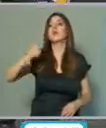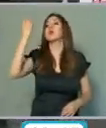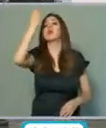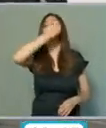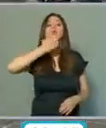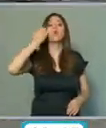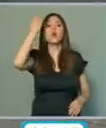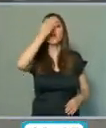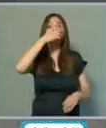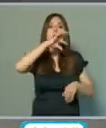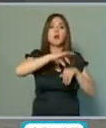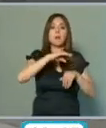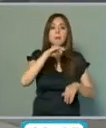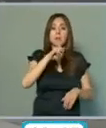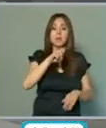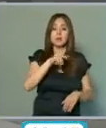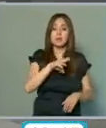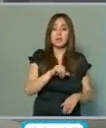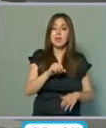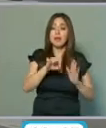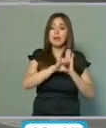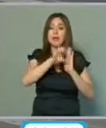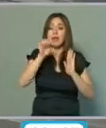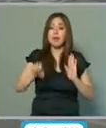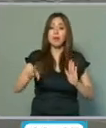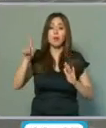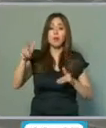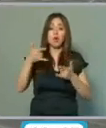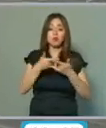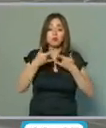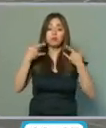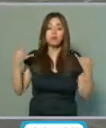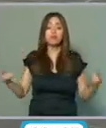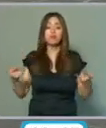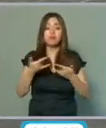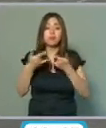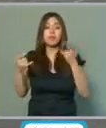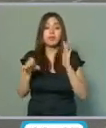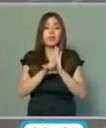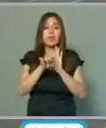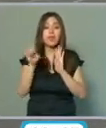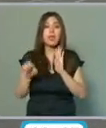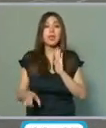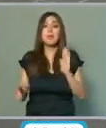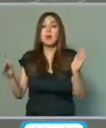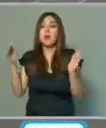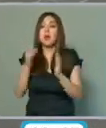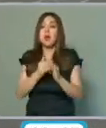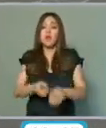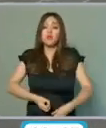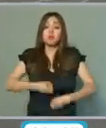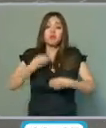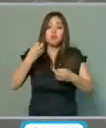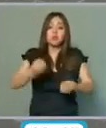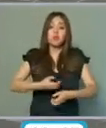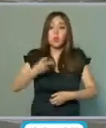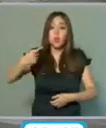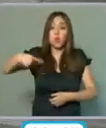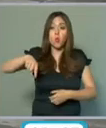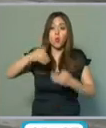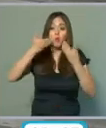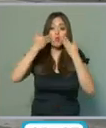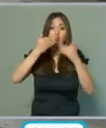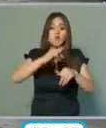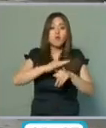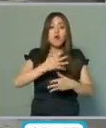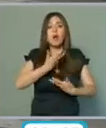si hablaran todos estos edificios, la de historias, de espantos, de amor y de terror que habría aquí.